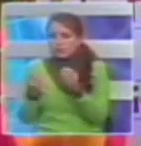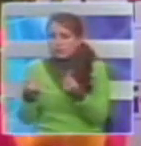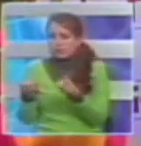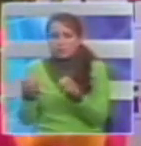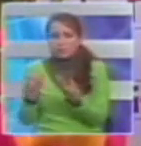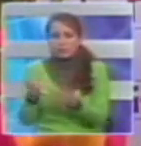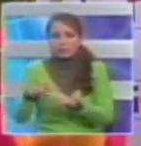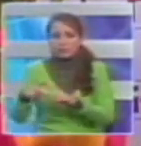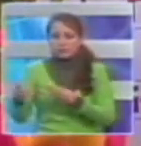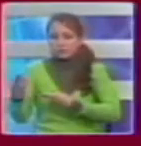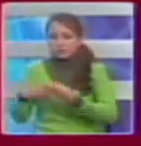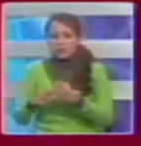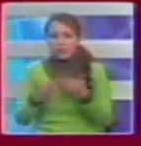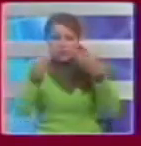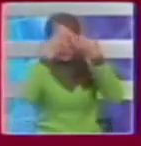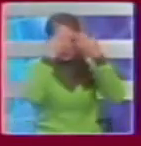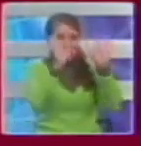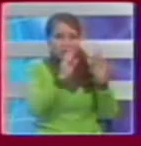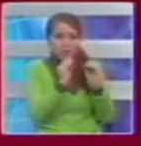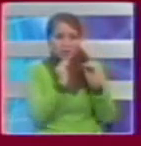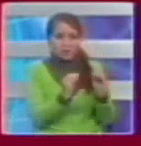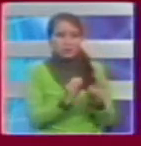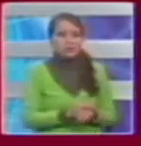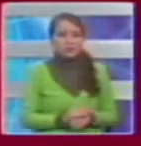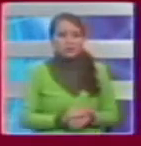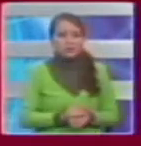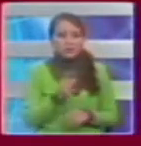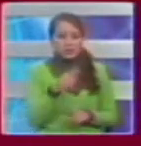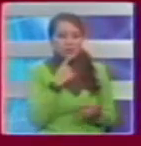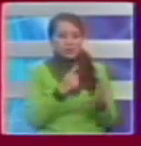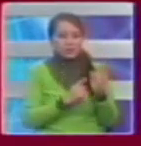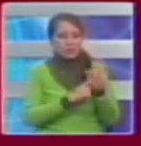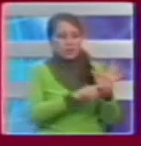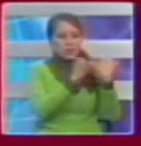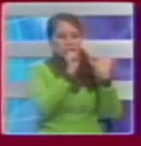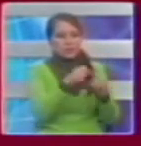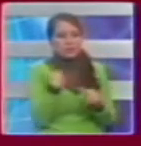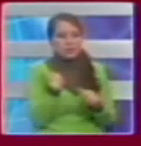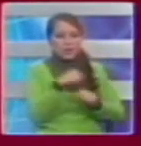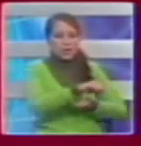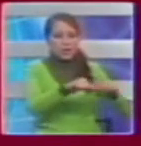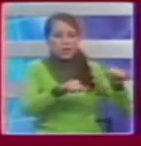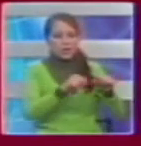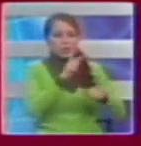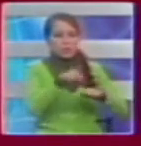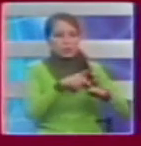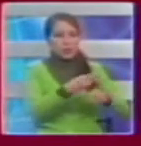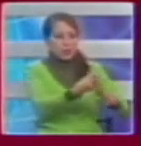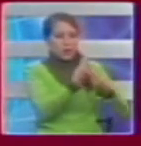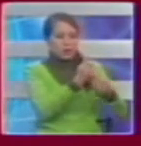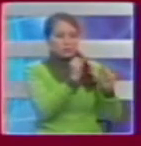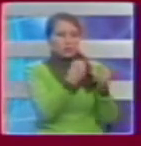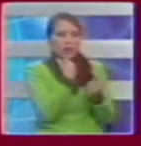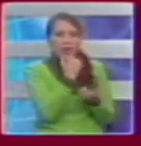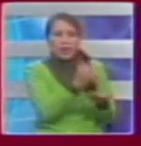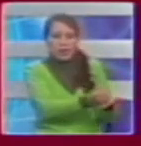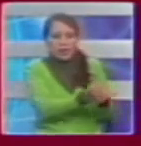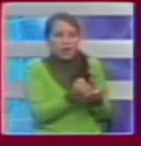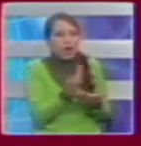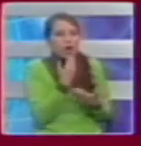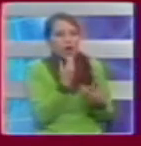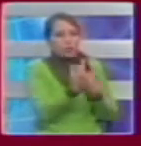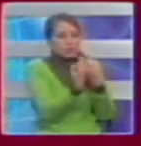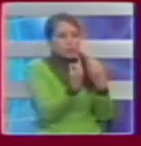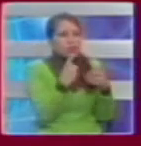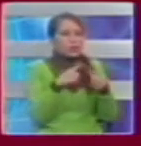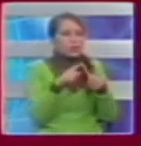Bueno, y como usted dice, entonces se rompe el tabú. Y también hay que destacar que en esta exposición se puede contar con la asesoría de expertos nos pueden ayudar y nos pueden